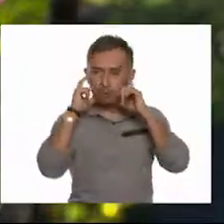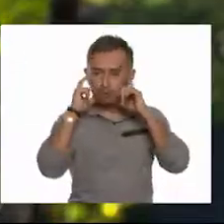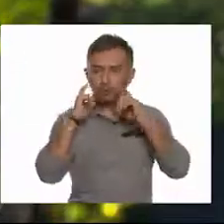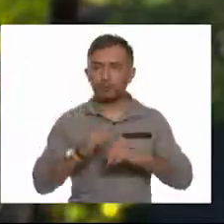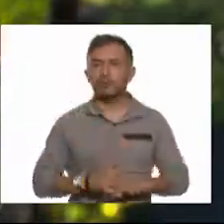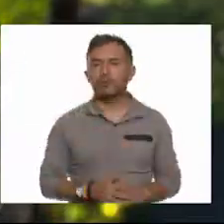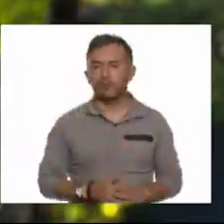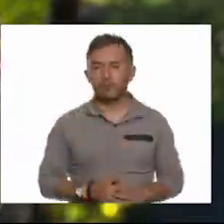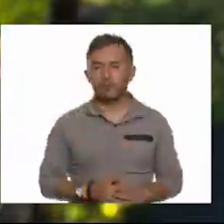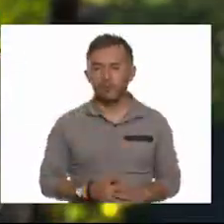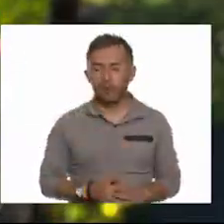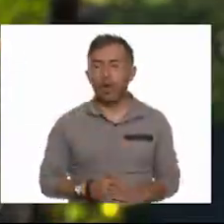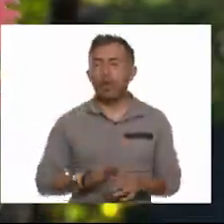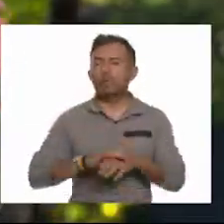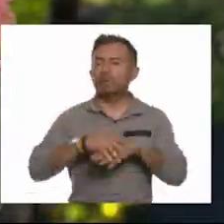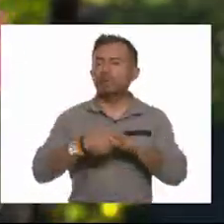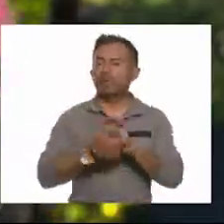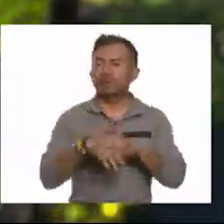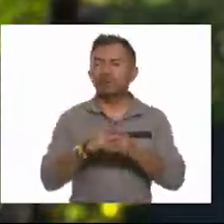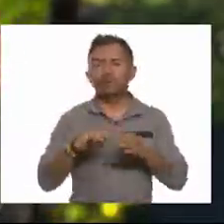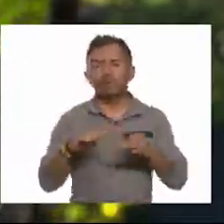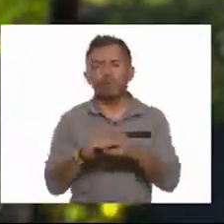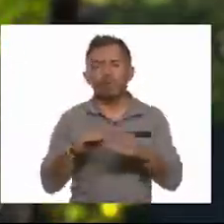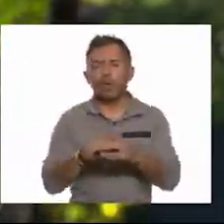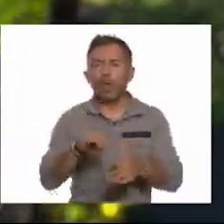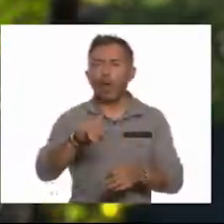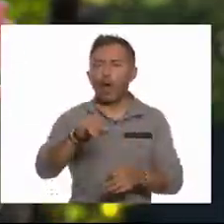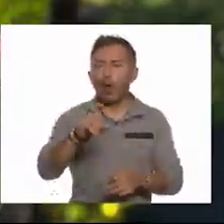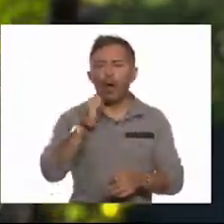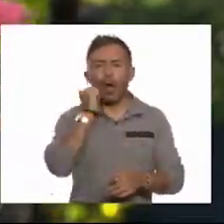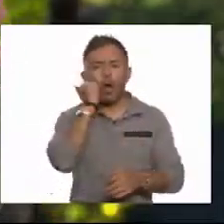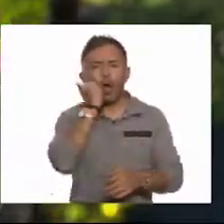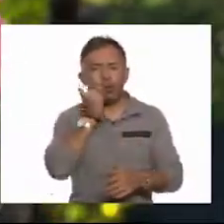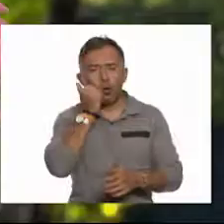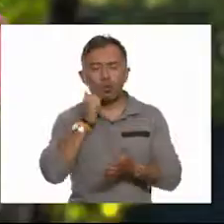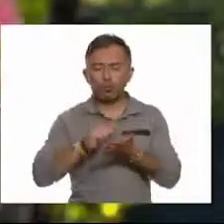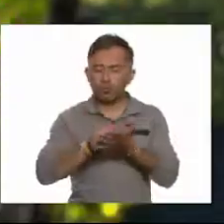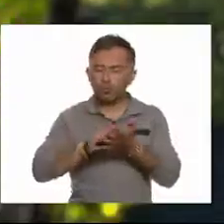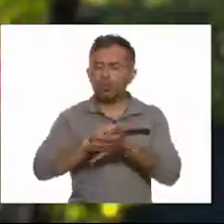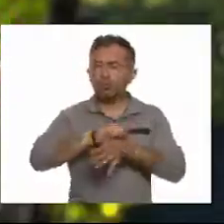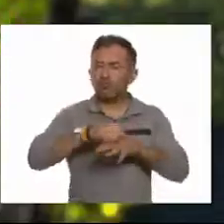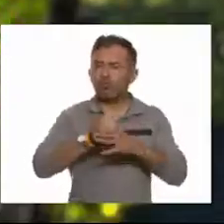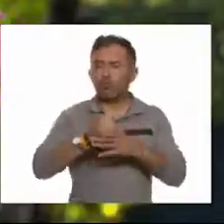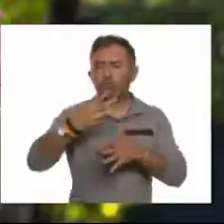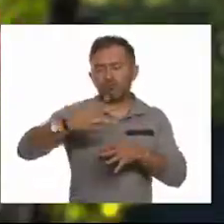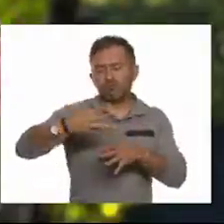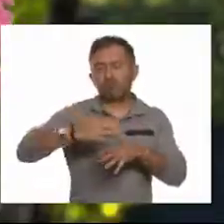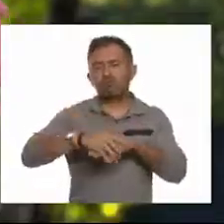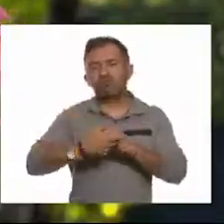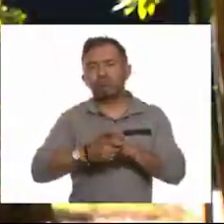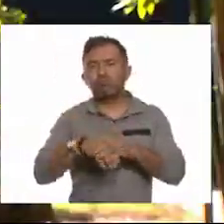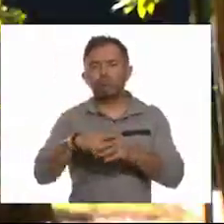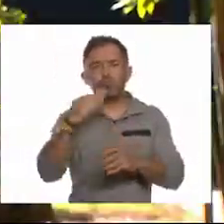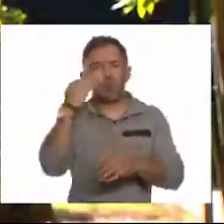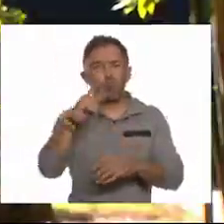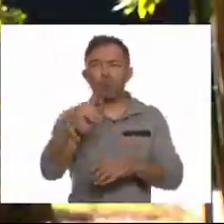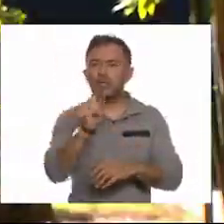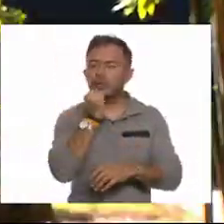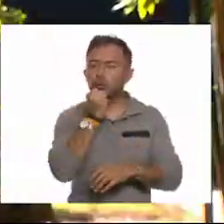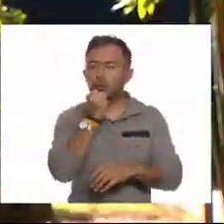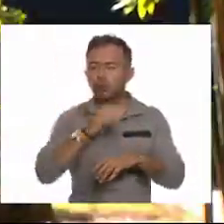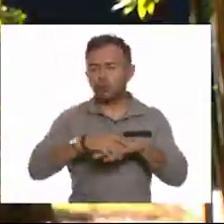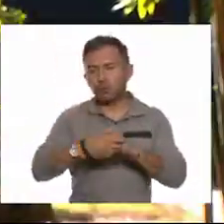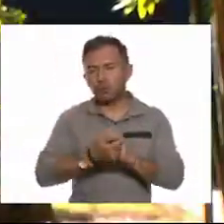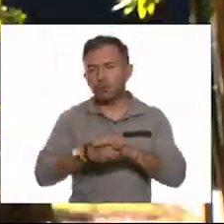cubrebocas. Lava tus manos frecuentemente con agua y con jabón, por lo menos durante 20 segundos. Ahora